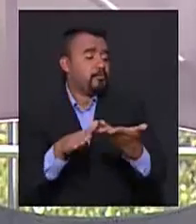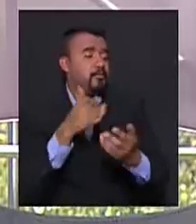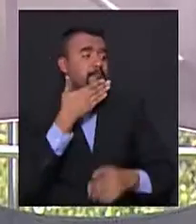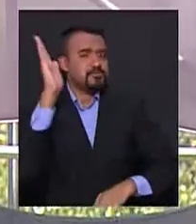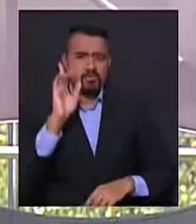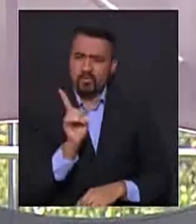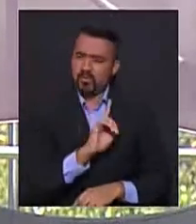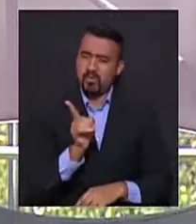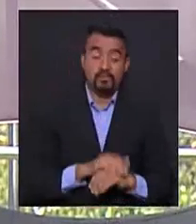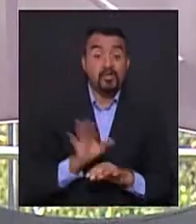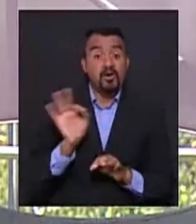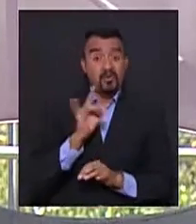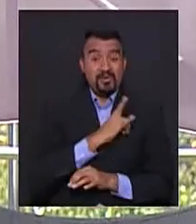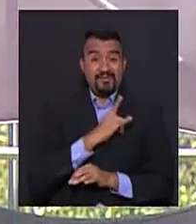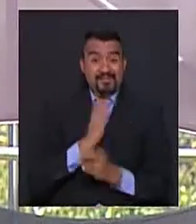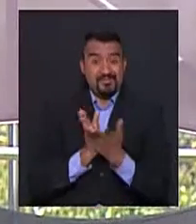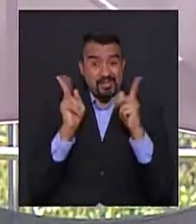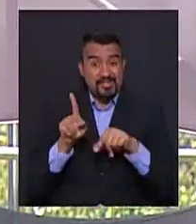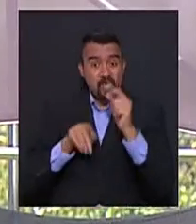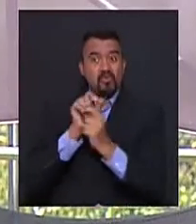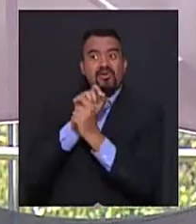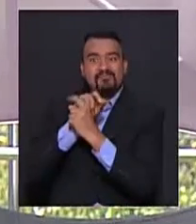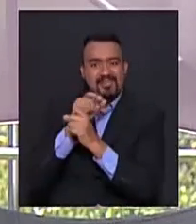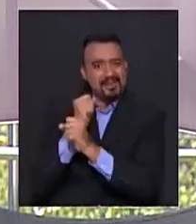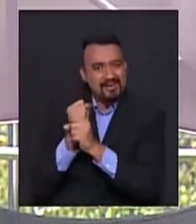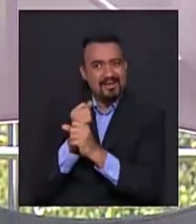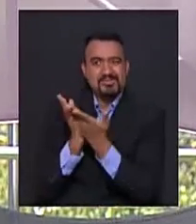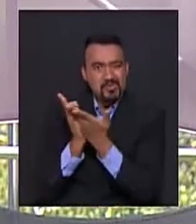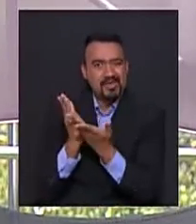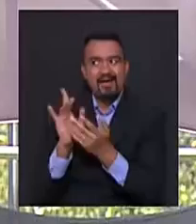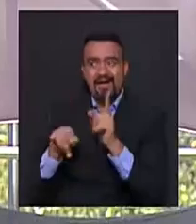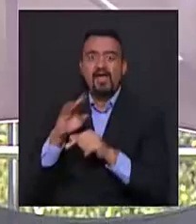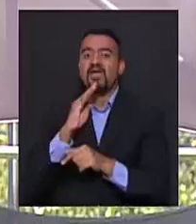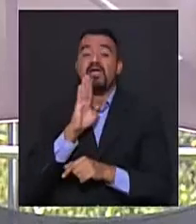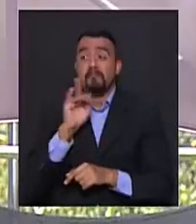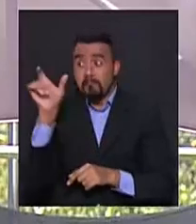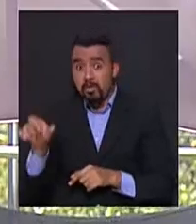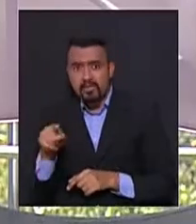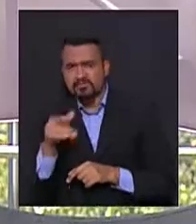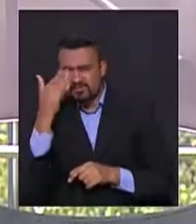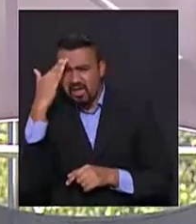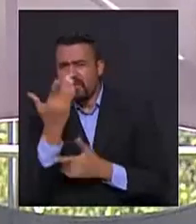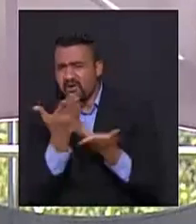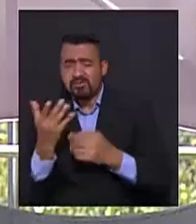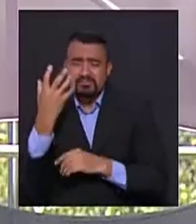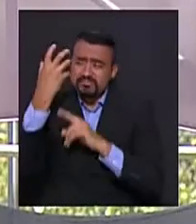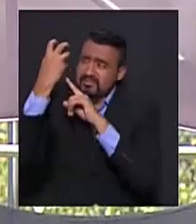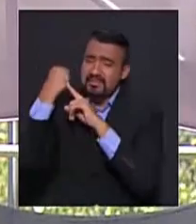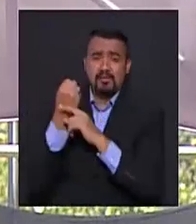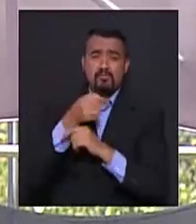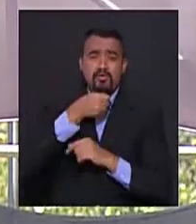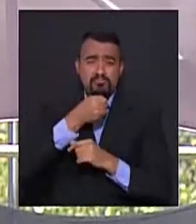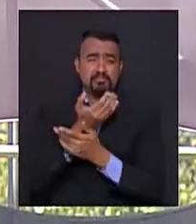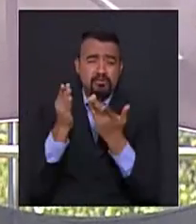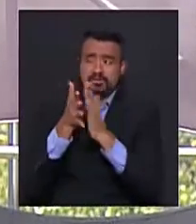de periodismo podrán decirle a la familia de don Guillermo Cano y de Diana Turbay que van a rescatar su legado. Sé